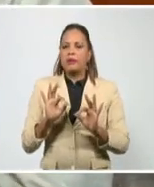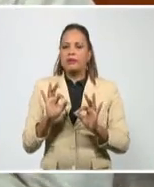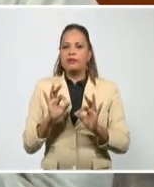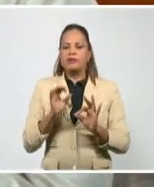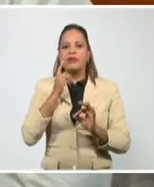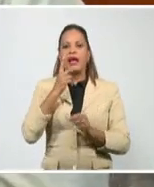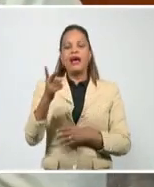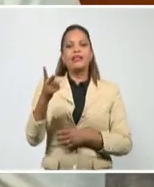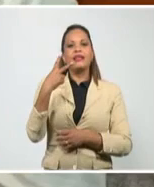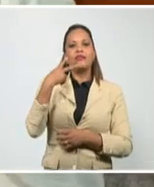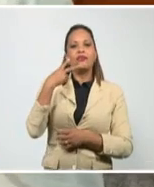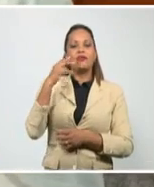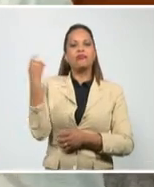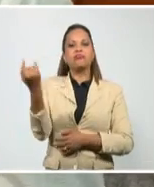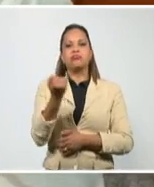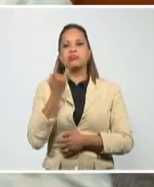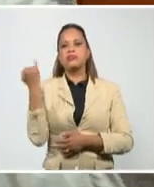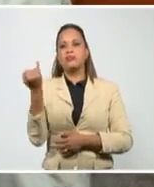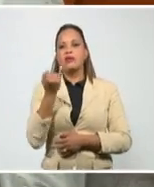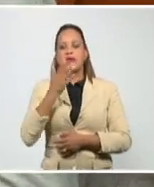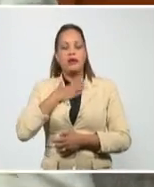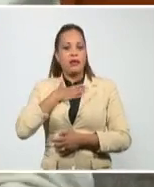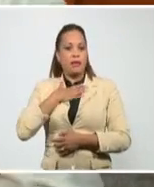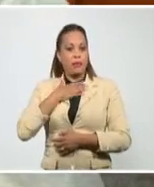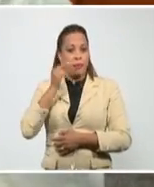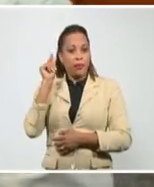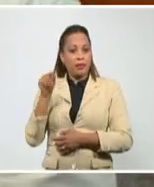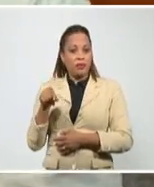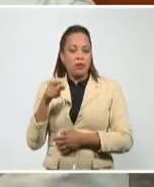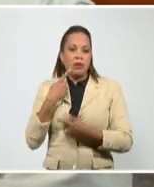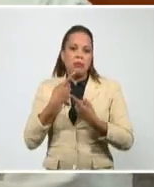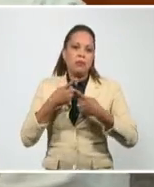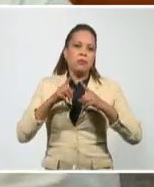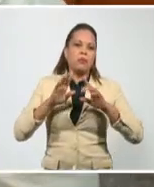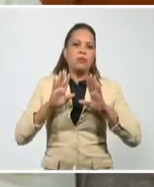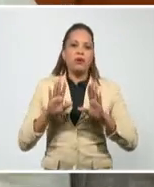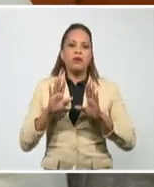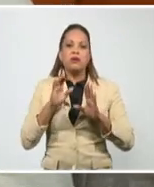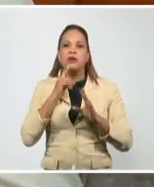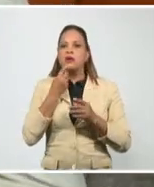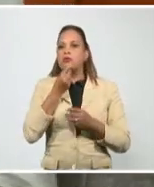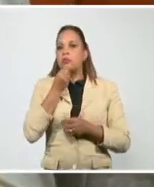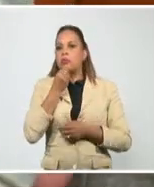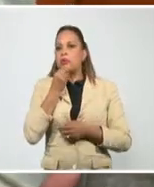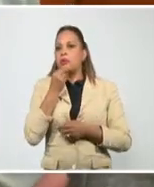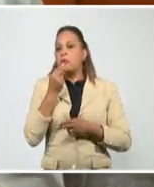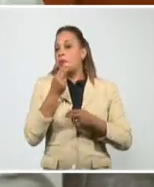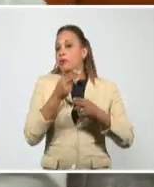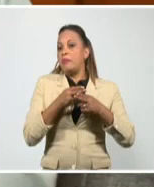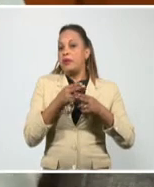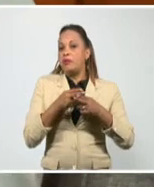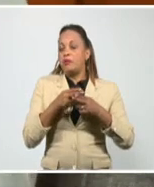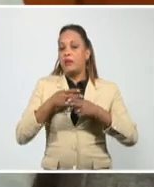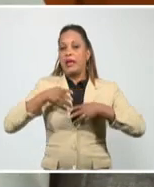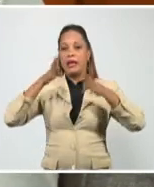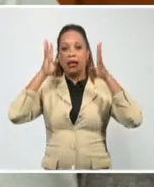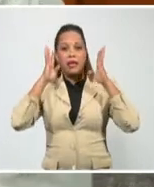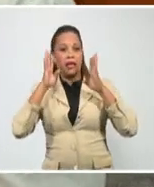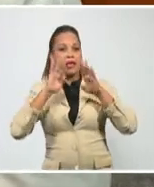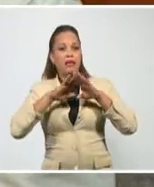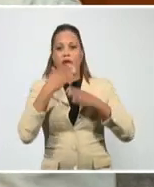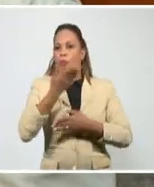internacional sobre mi persona, pues entonces, bueno, a lo mejor me nombro el rey de los poetas o el gran censurado,